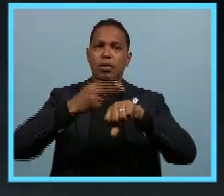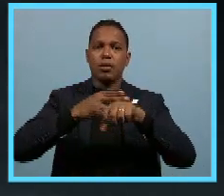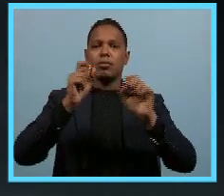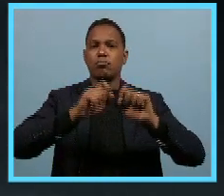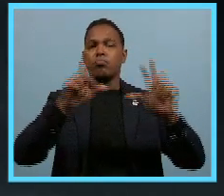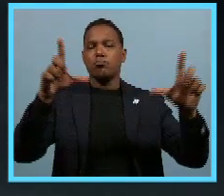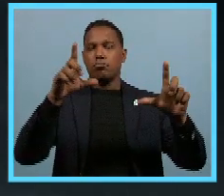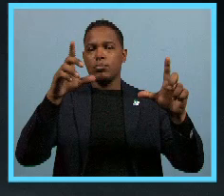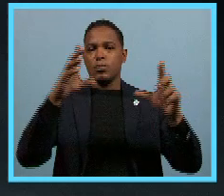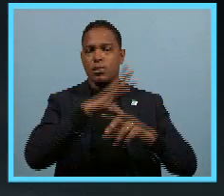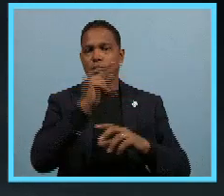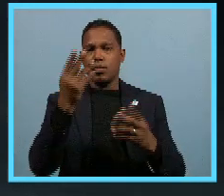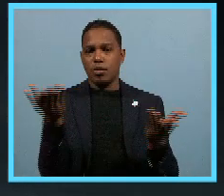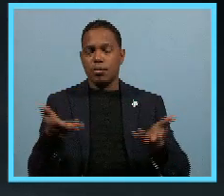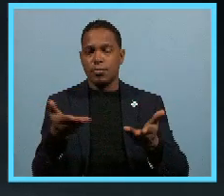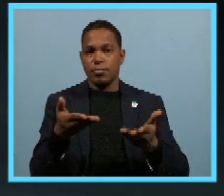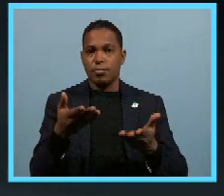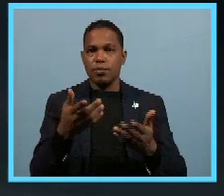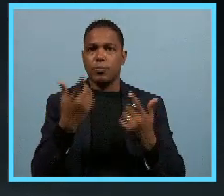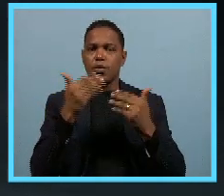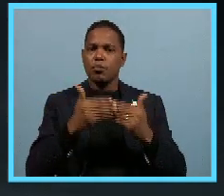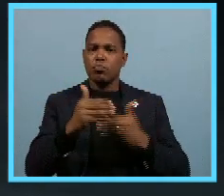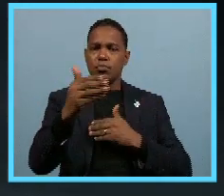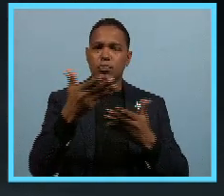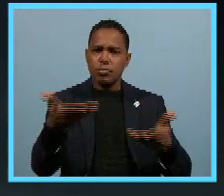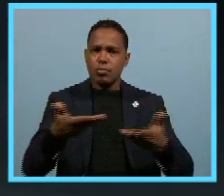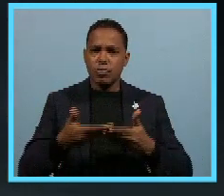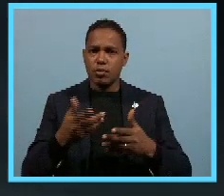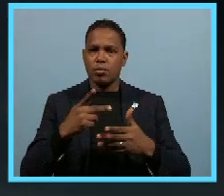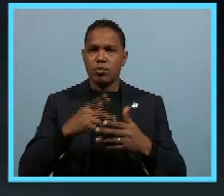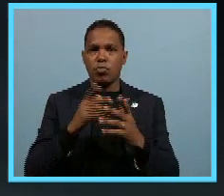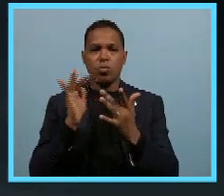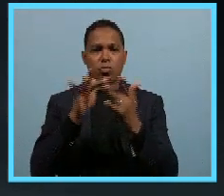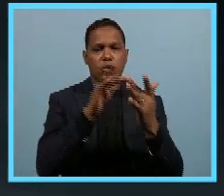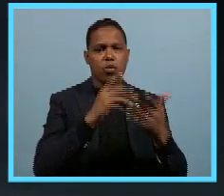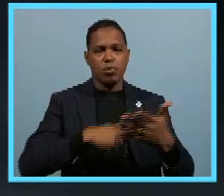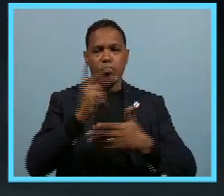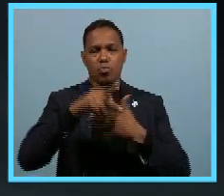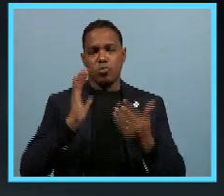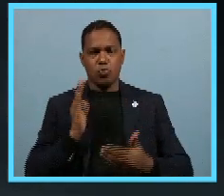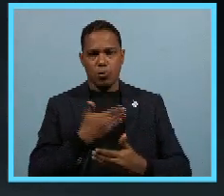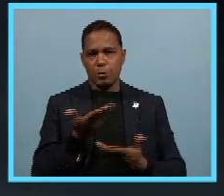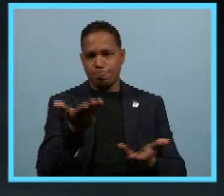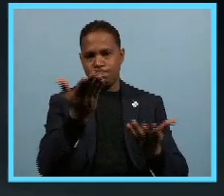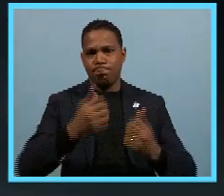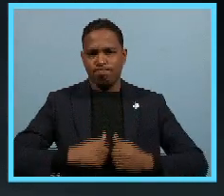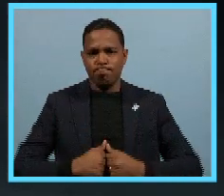emisión informativa de Central de Noticias y por lo pronto les invitamos a seguir conectados con nuestra programación.